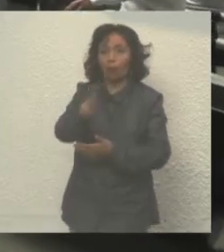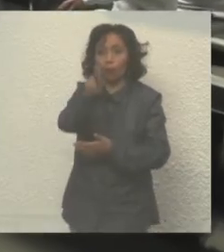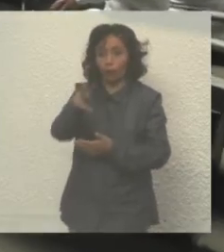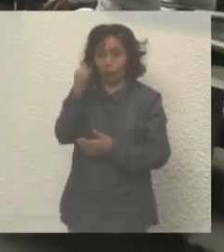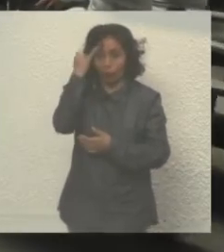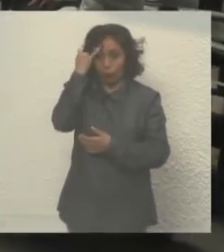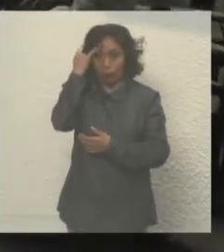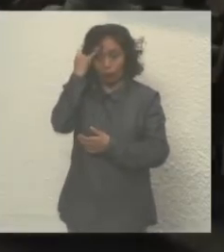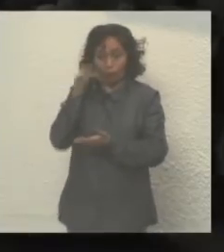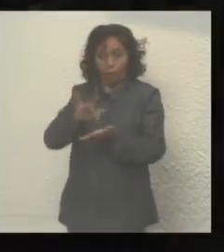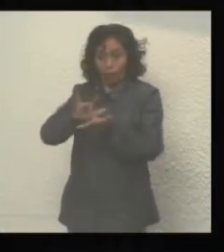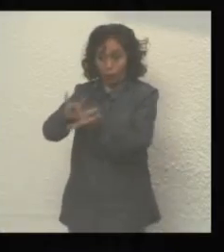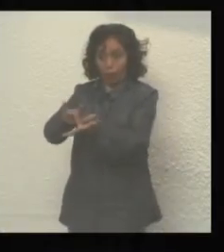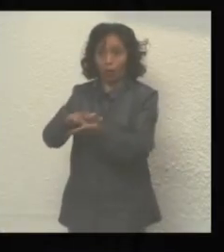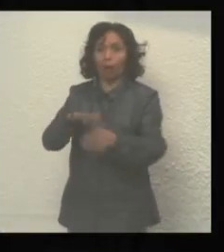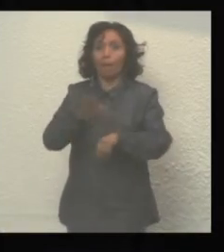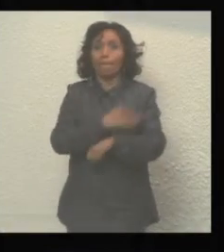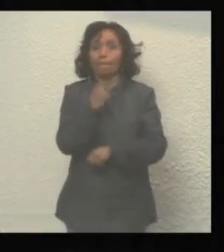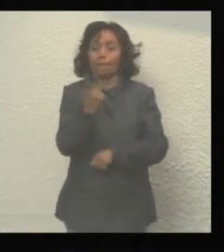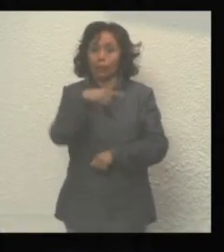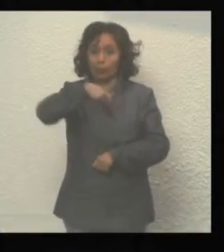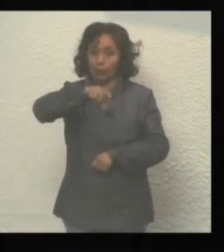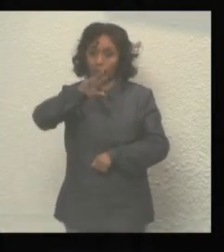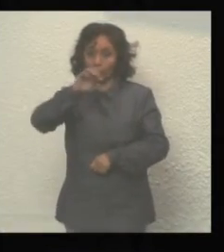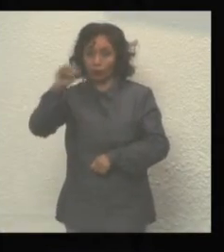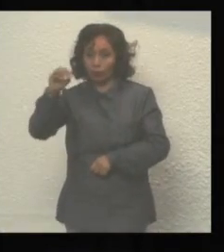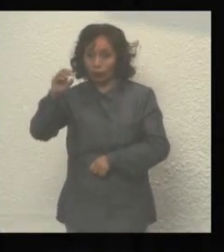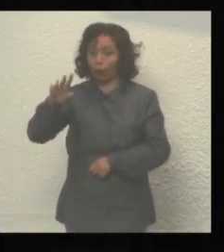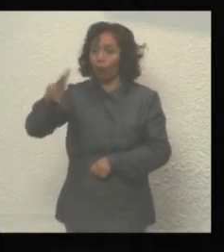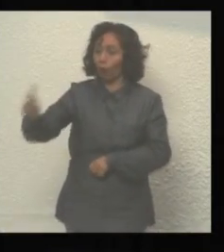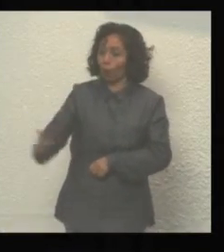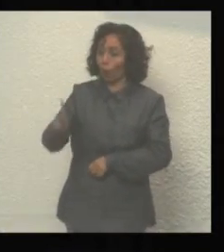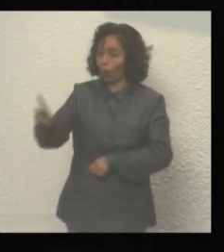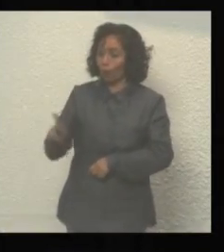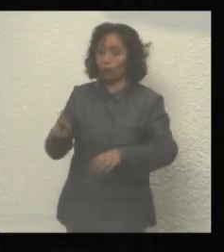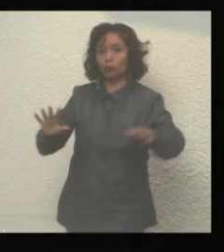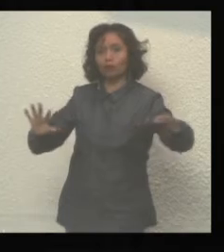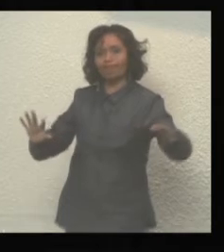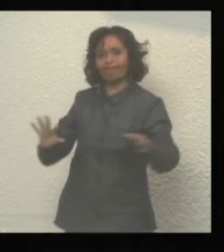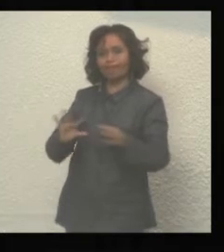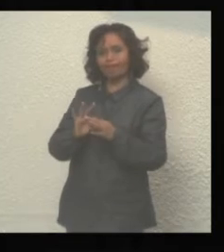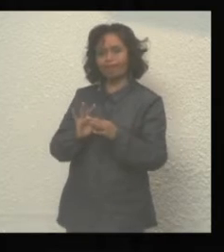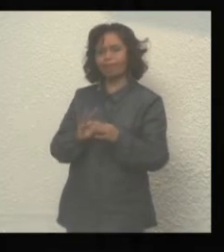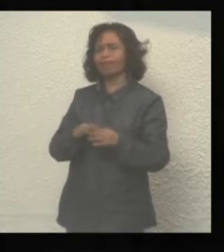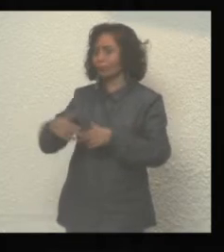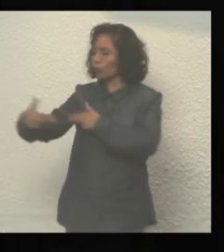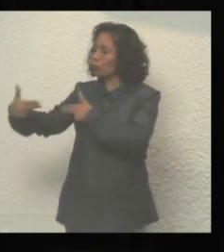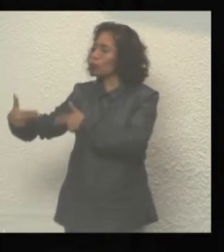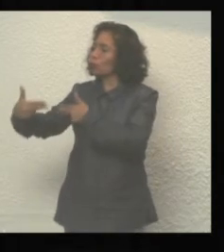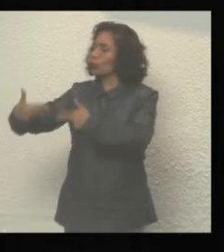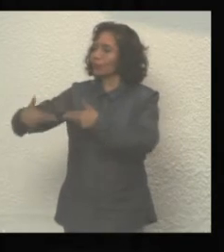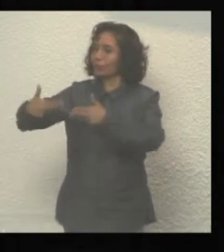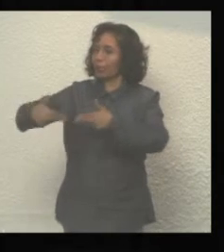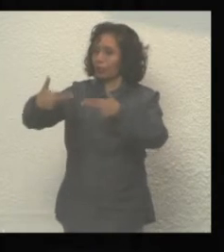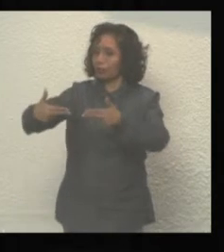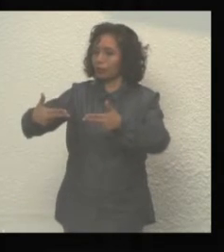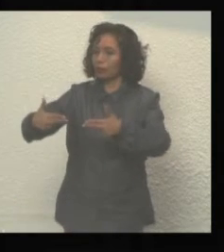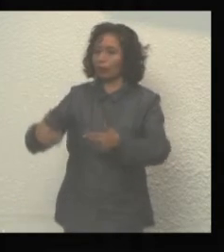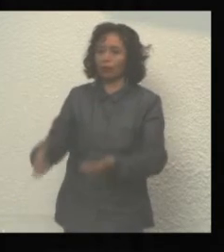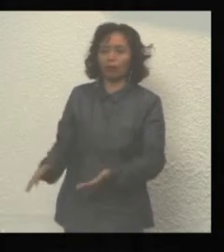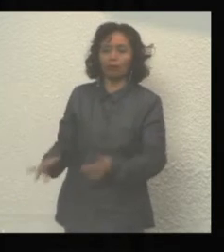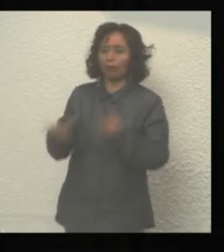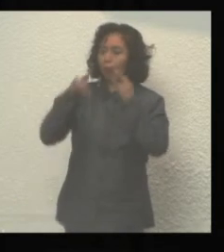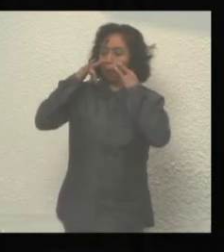indígenas, porque Quintana Roo y nuestros pueblos han de ser nuestra herencia y no nuestra indiferencia.